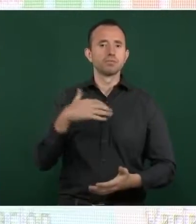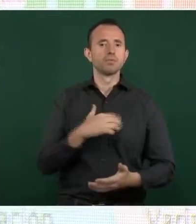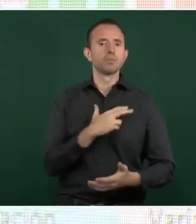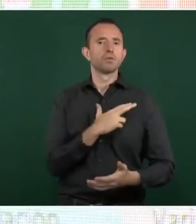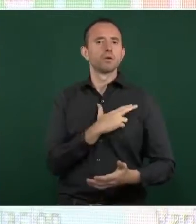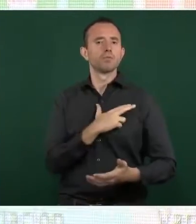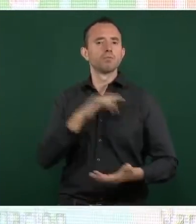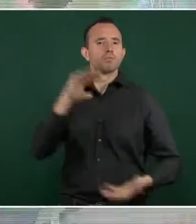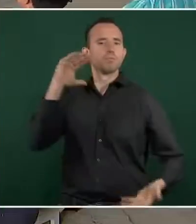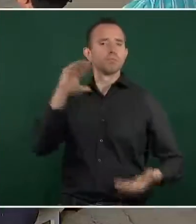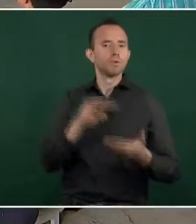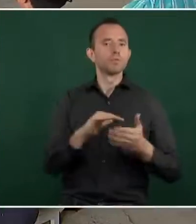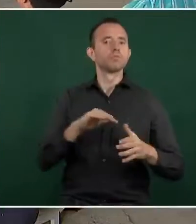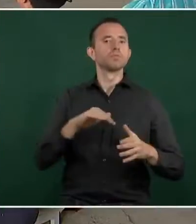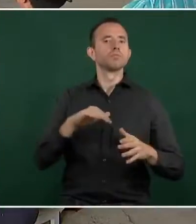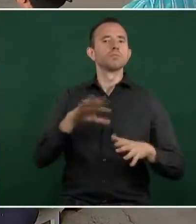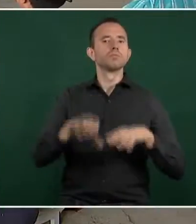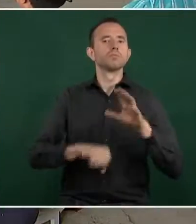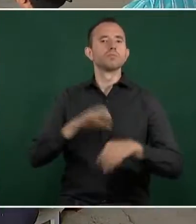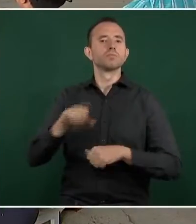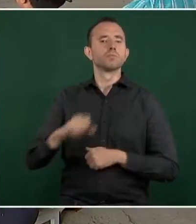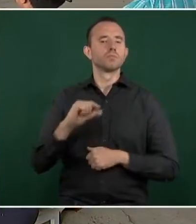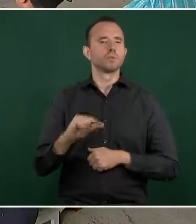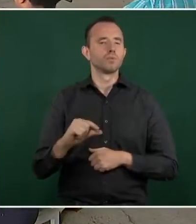Y eso pasó